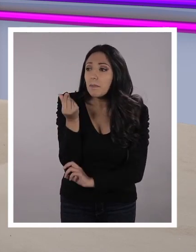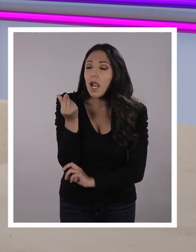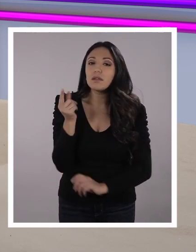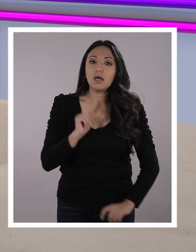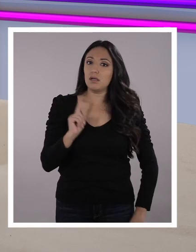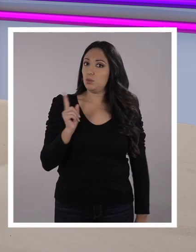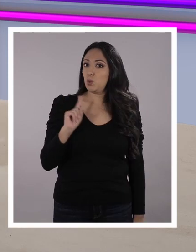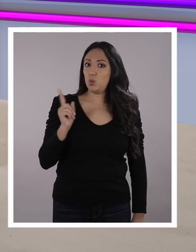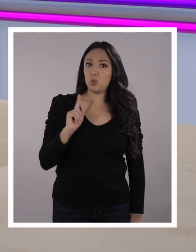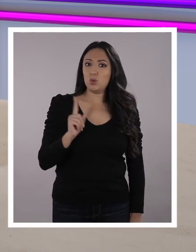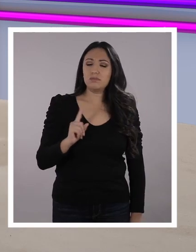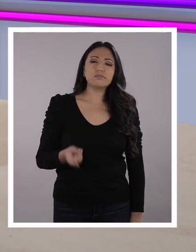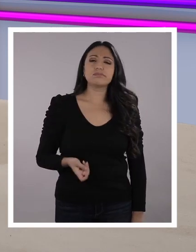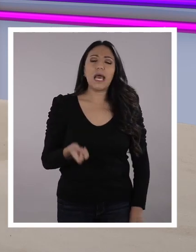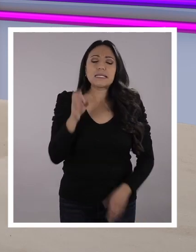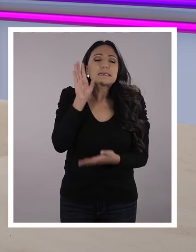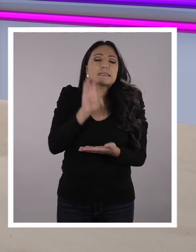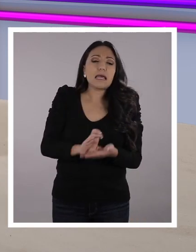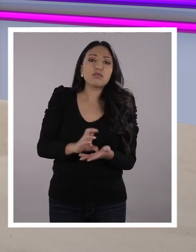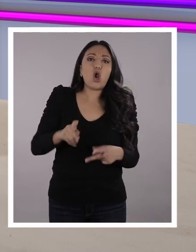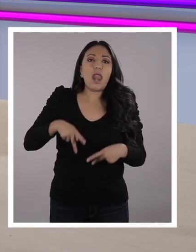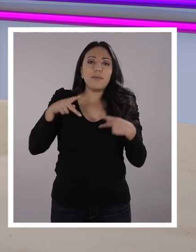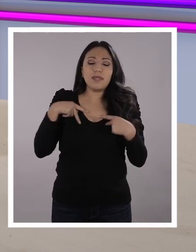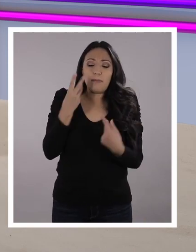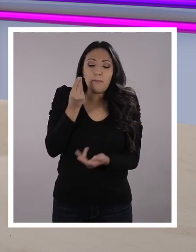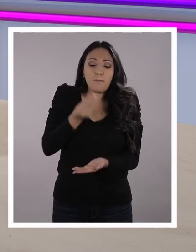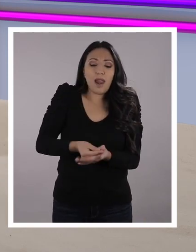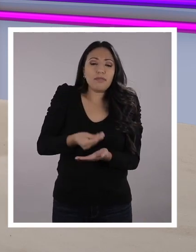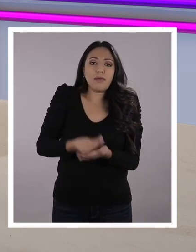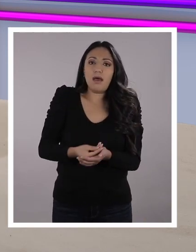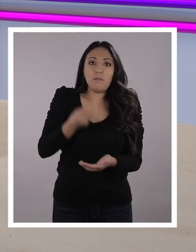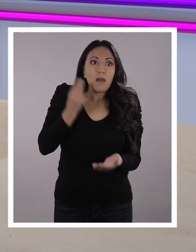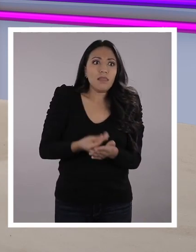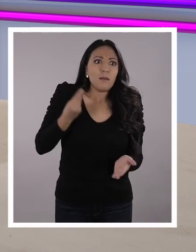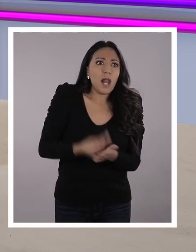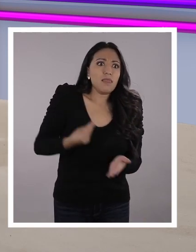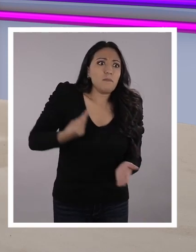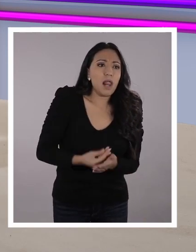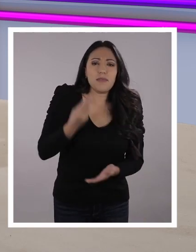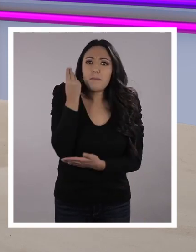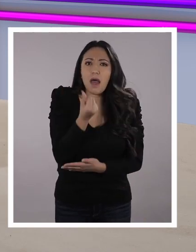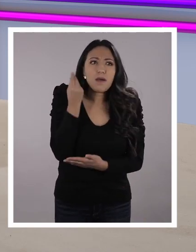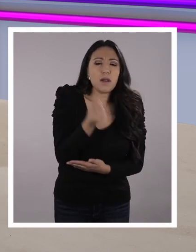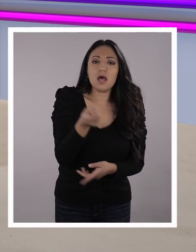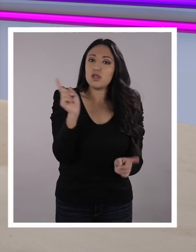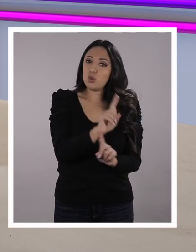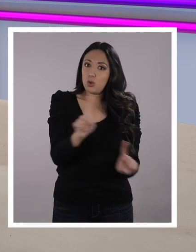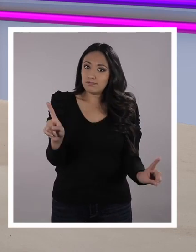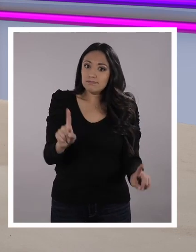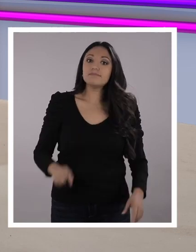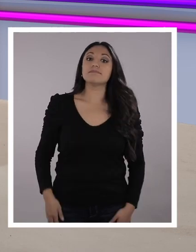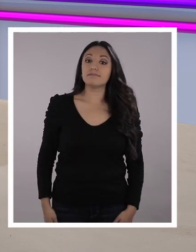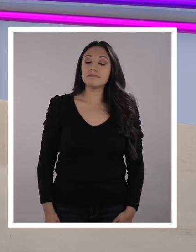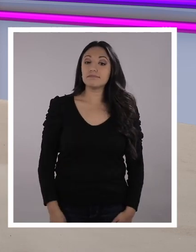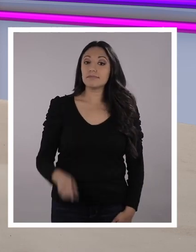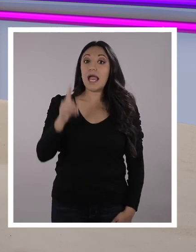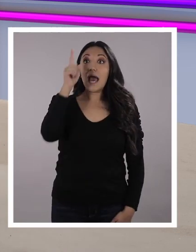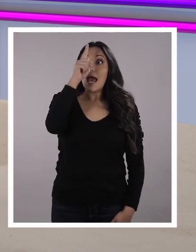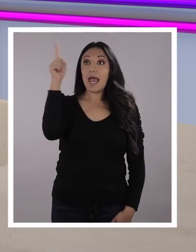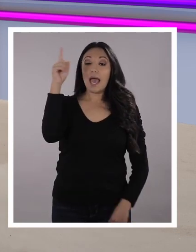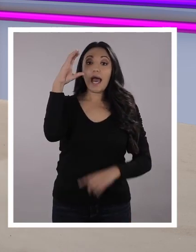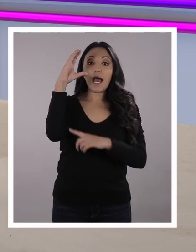algunos accesos, pero... el centro no puede ser el dinero en la vida. El centro tiene que ser el ser humano. Correcto. El